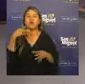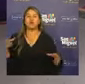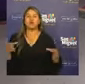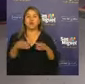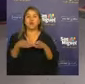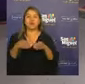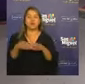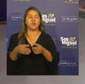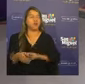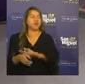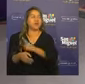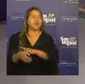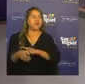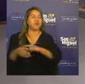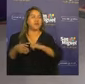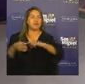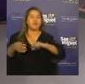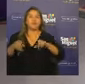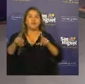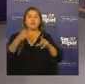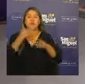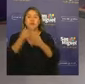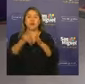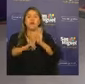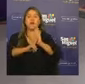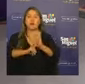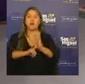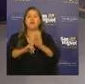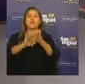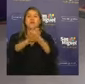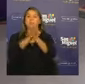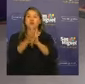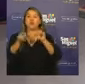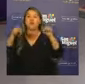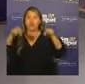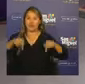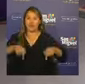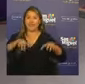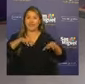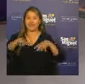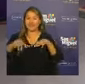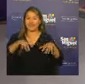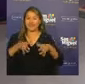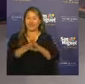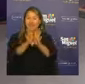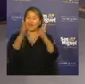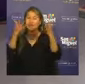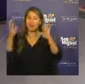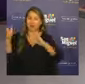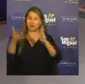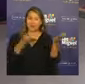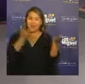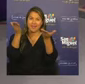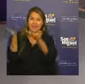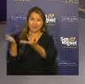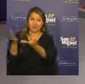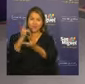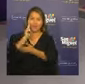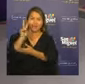Fuerza Brava, para que nos demuestren toda su gracia sobre este escenario. Un fuerte aplauso para ellos.